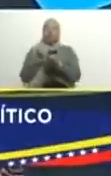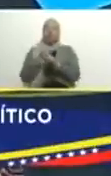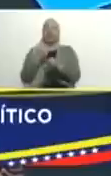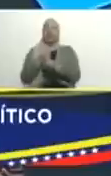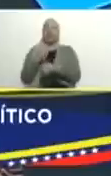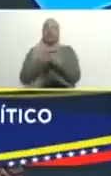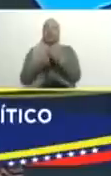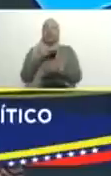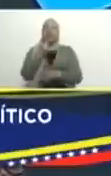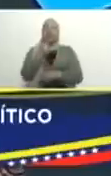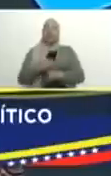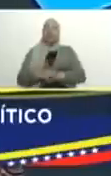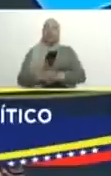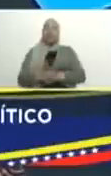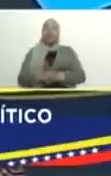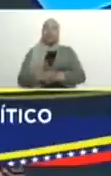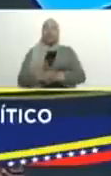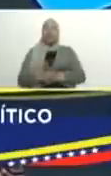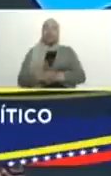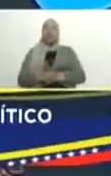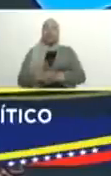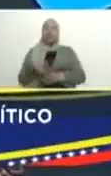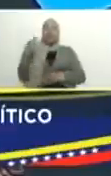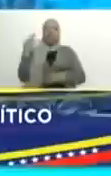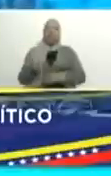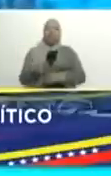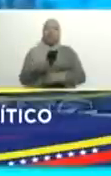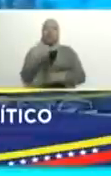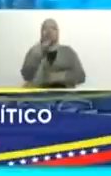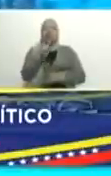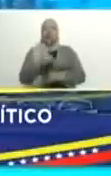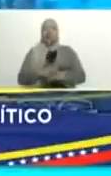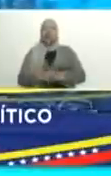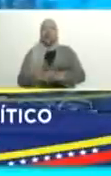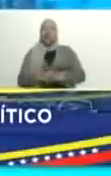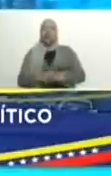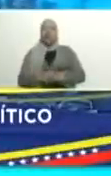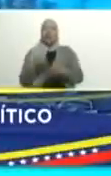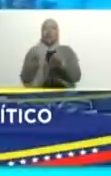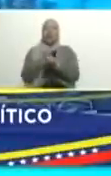vicepresidente de gobierno para lo social. Naguará, un merideño de pura cepa.